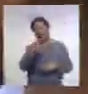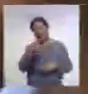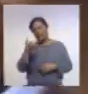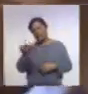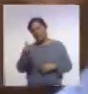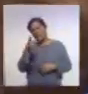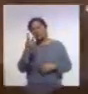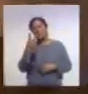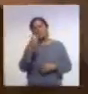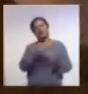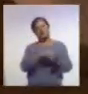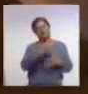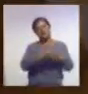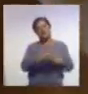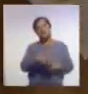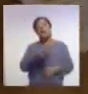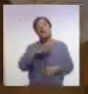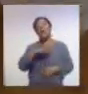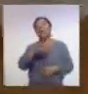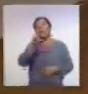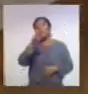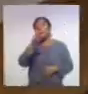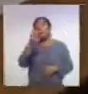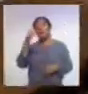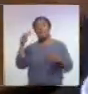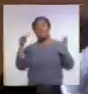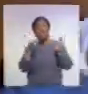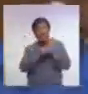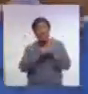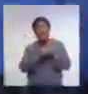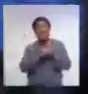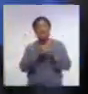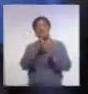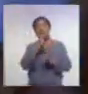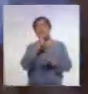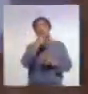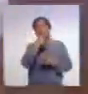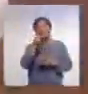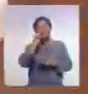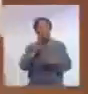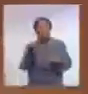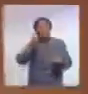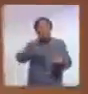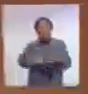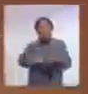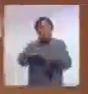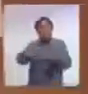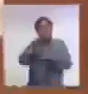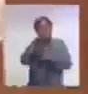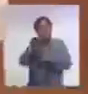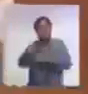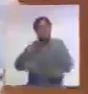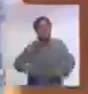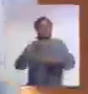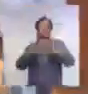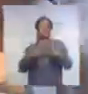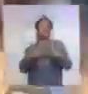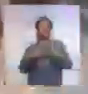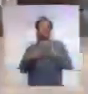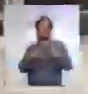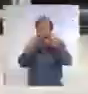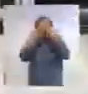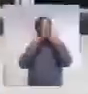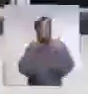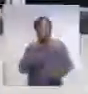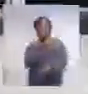dato más reciente, hay más de 30.000 niñas y niños institucionalizados en México. Es decir, tenemos más de 30.000 niñas y niños que no